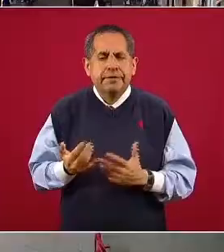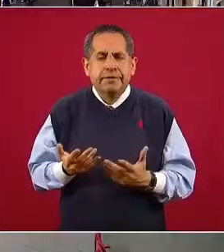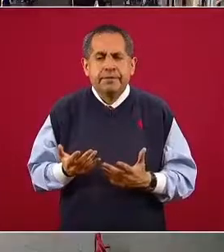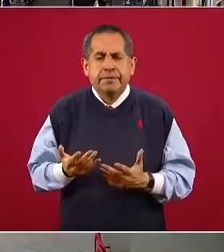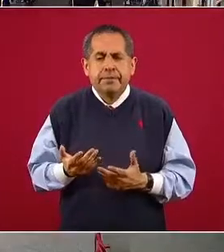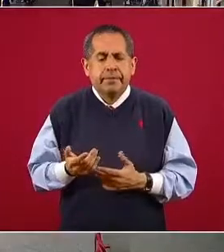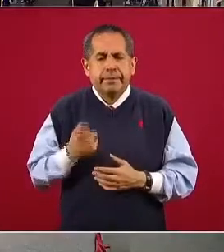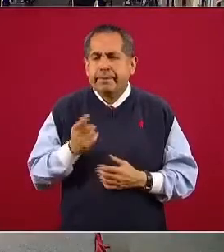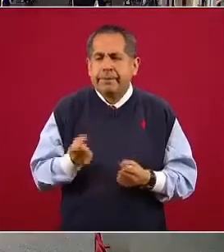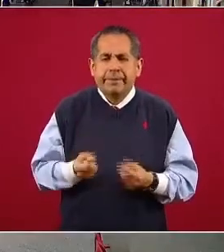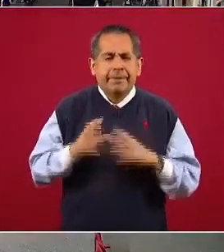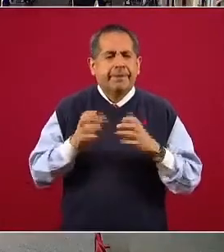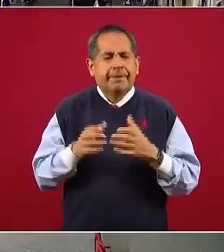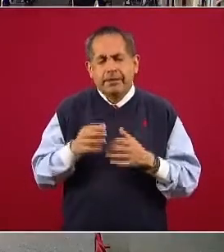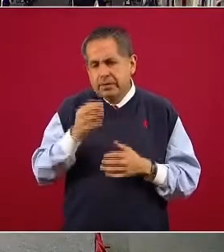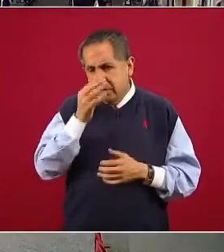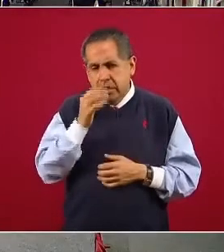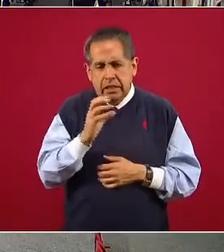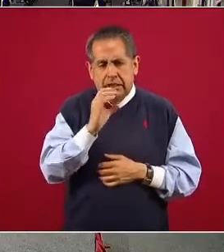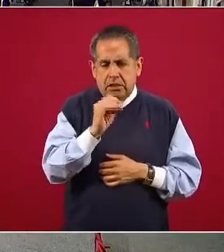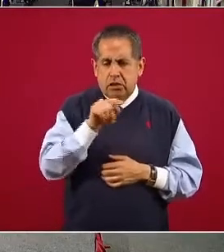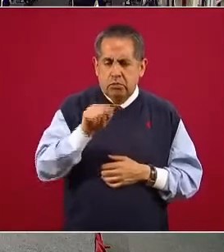de ellas solo el